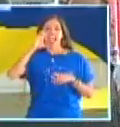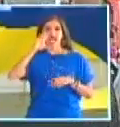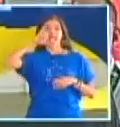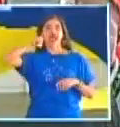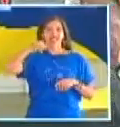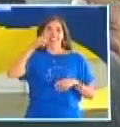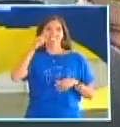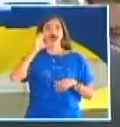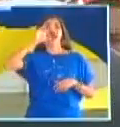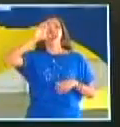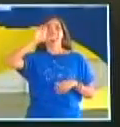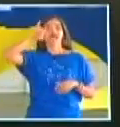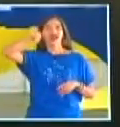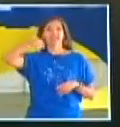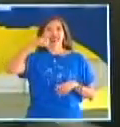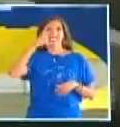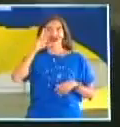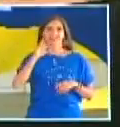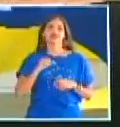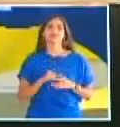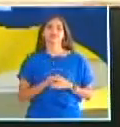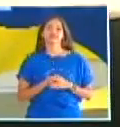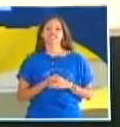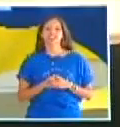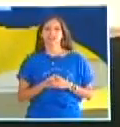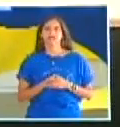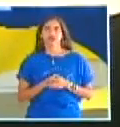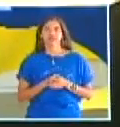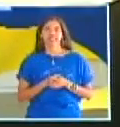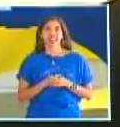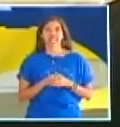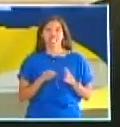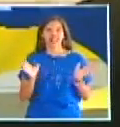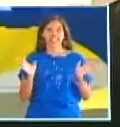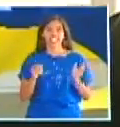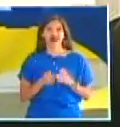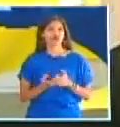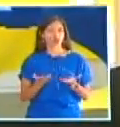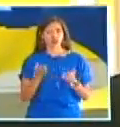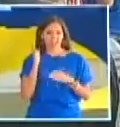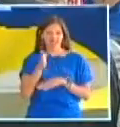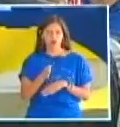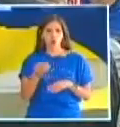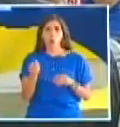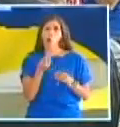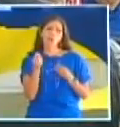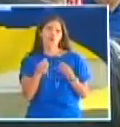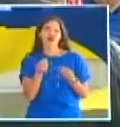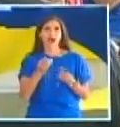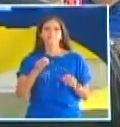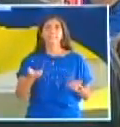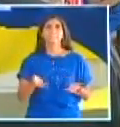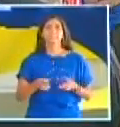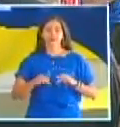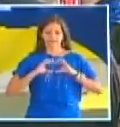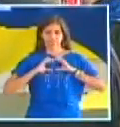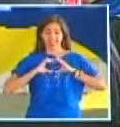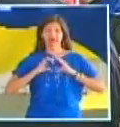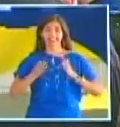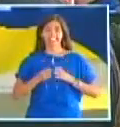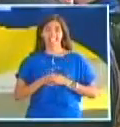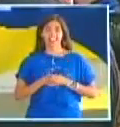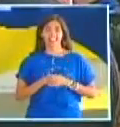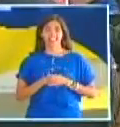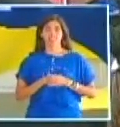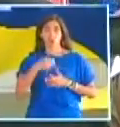Aquí está, pues, pretendida sanción que es una medalla de compromiso. Es un reconocimiento del